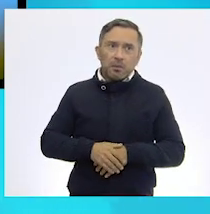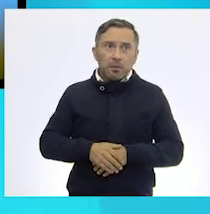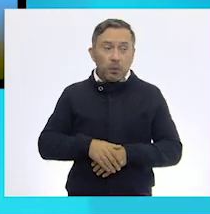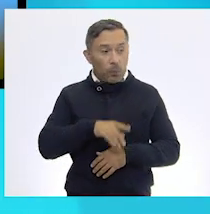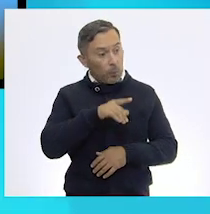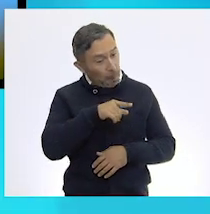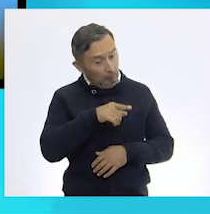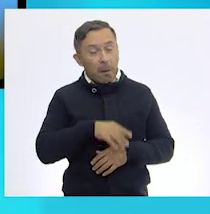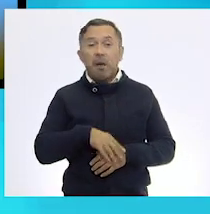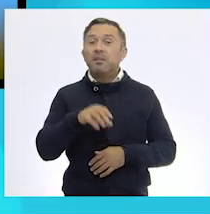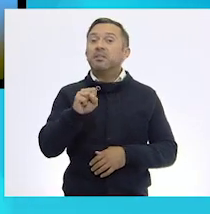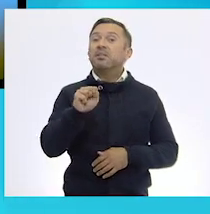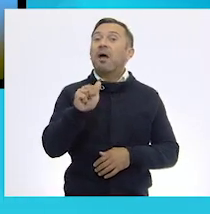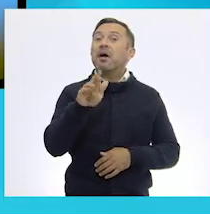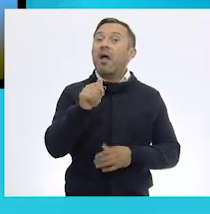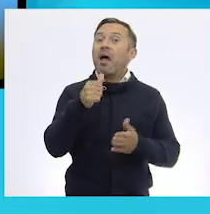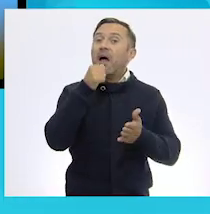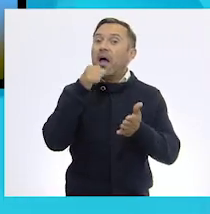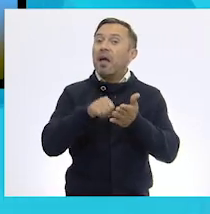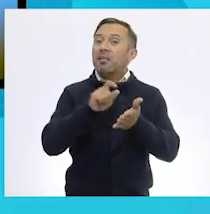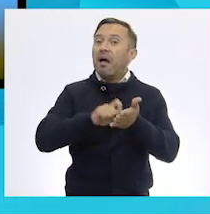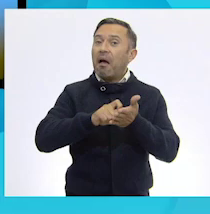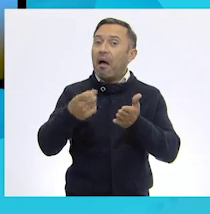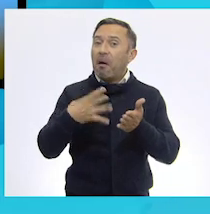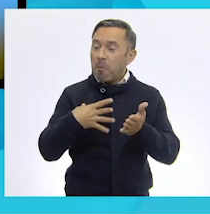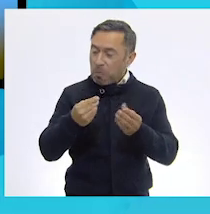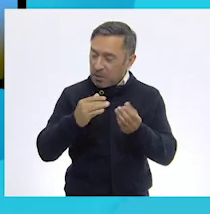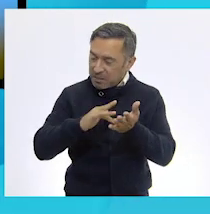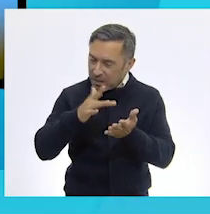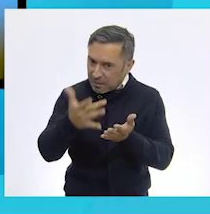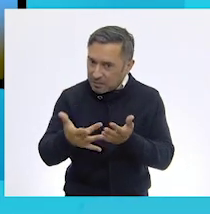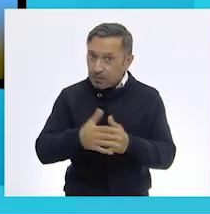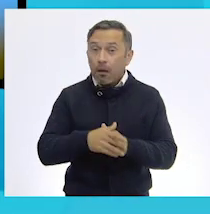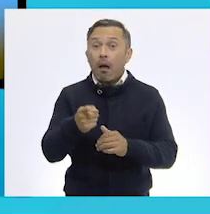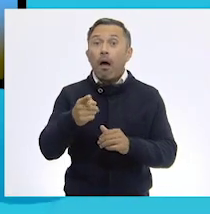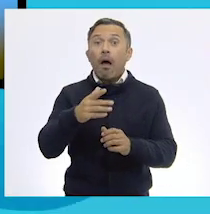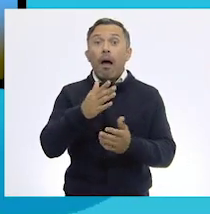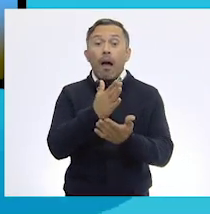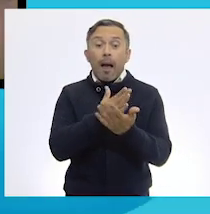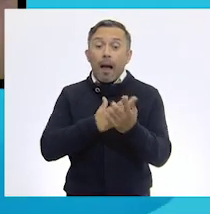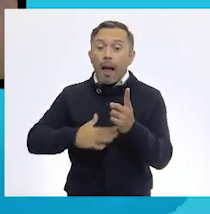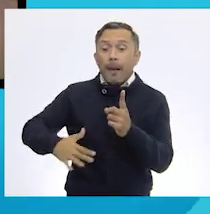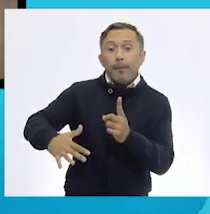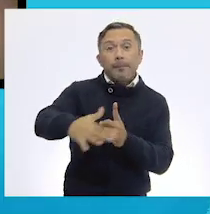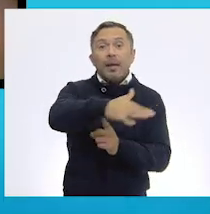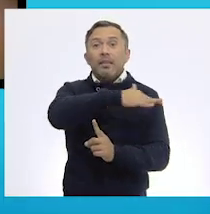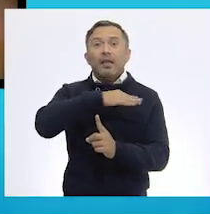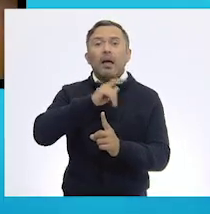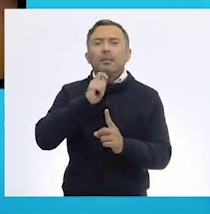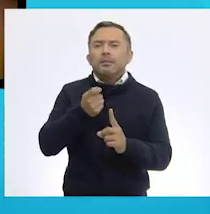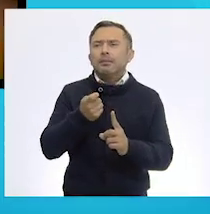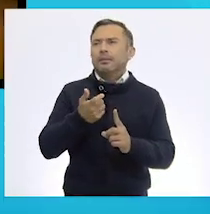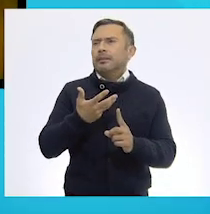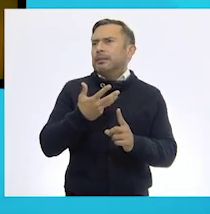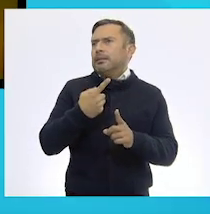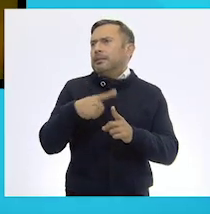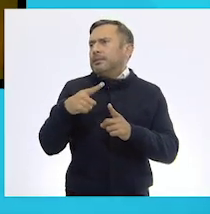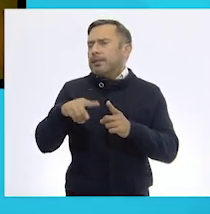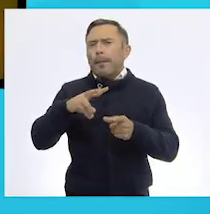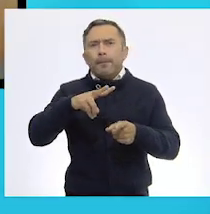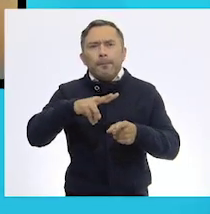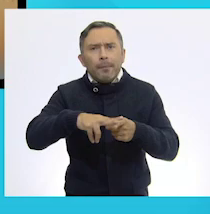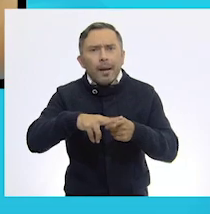Gracias por escribirnos. El medio ambiente es todo lo que nos rodea. Los parques,